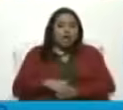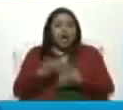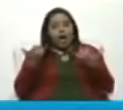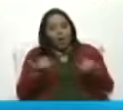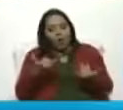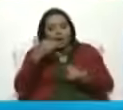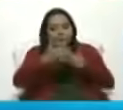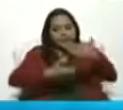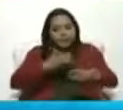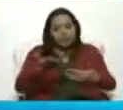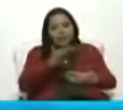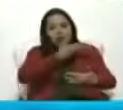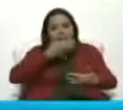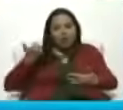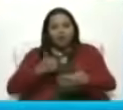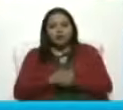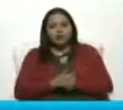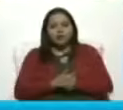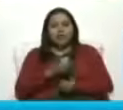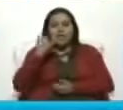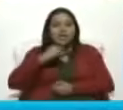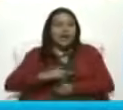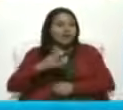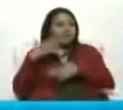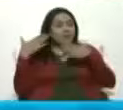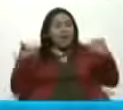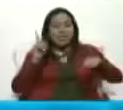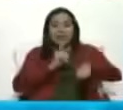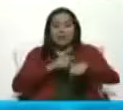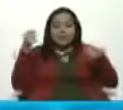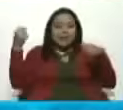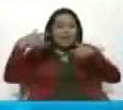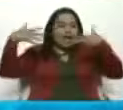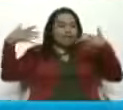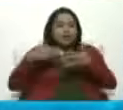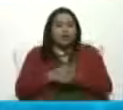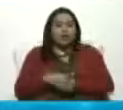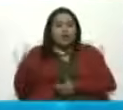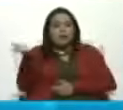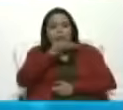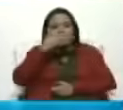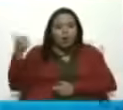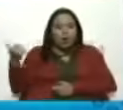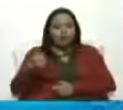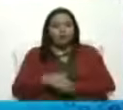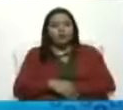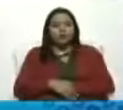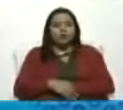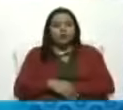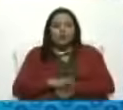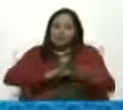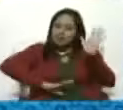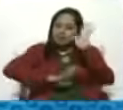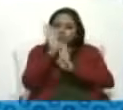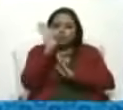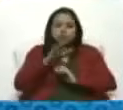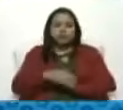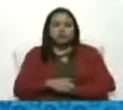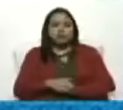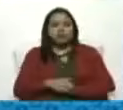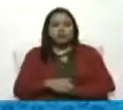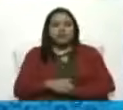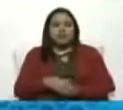mejorando. Y viene un gran tiempo de milagro, de mejoramiento, de crecimiento,